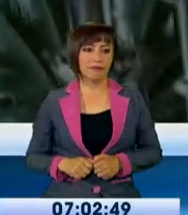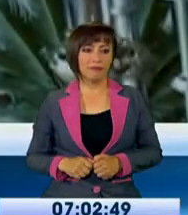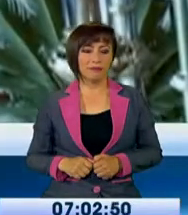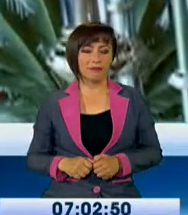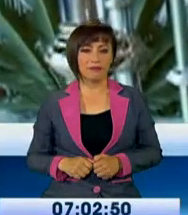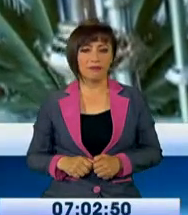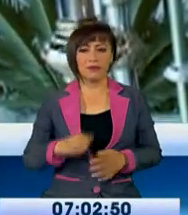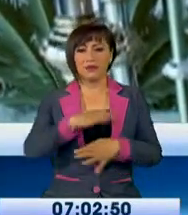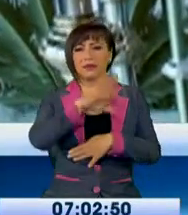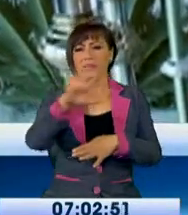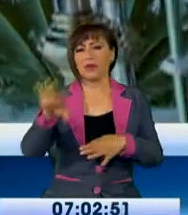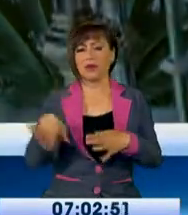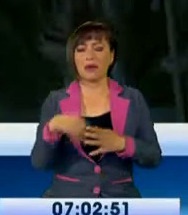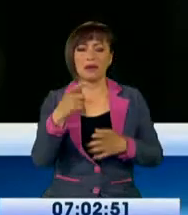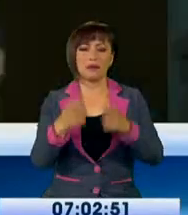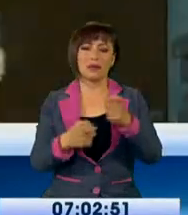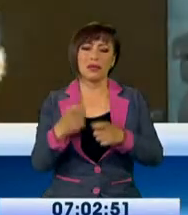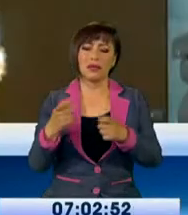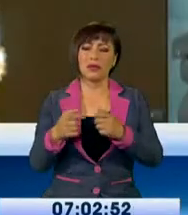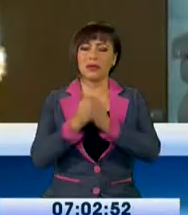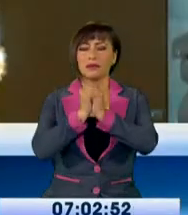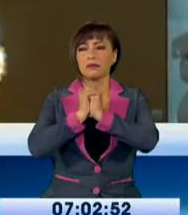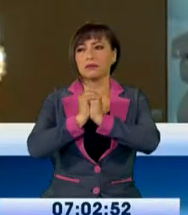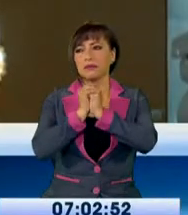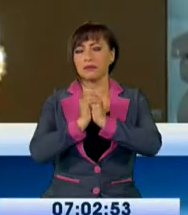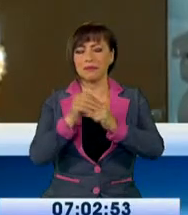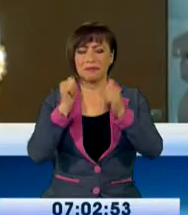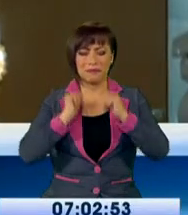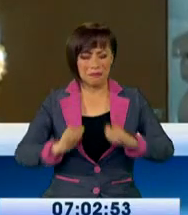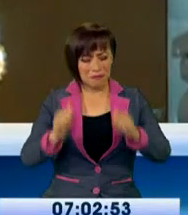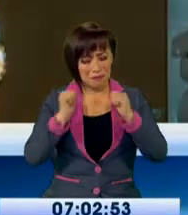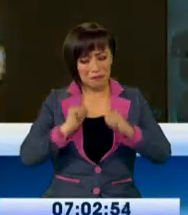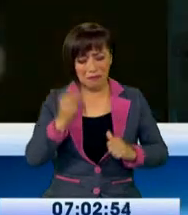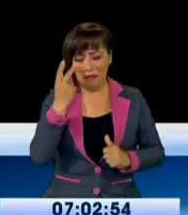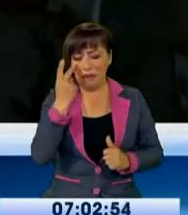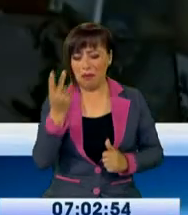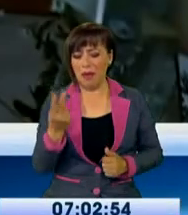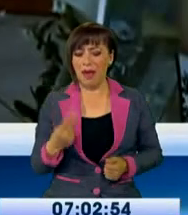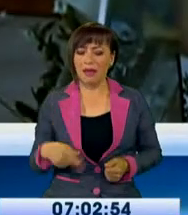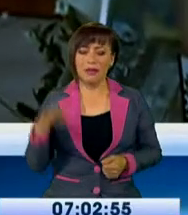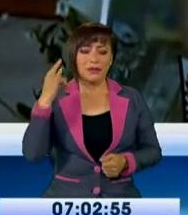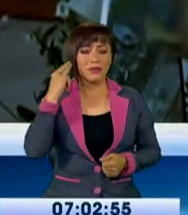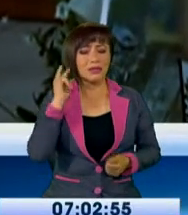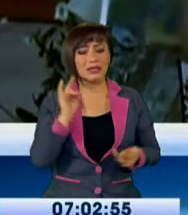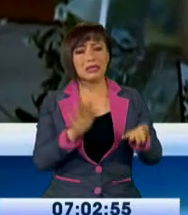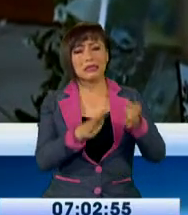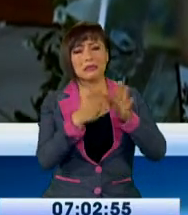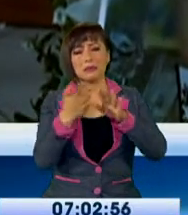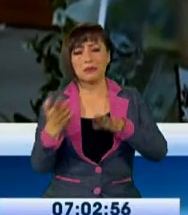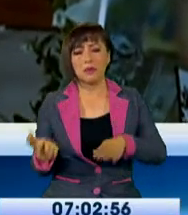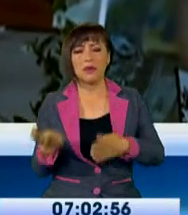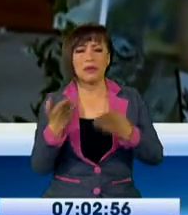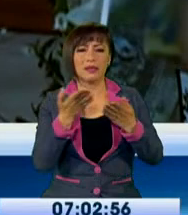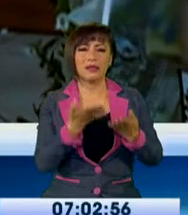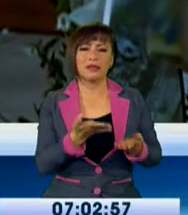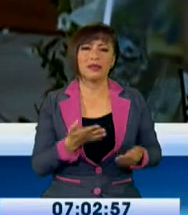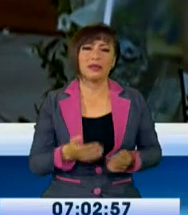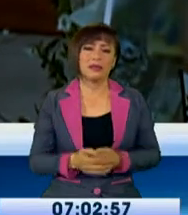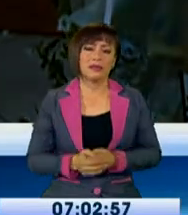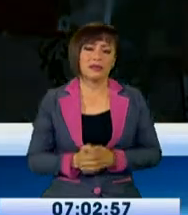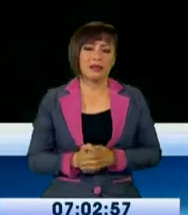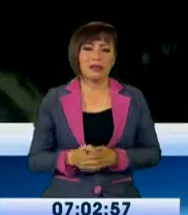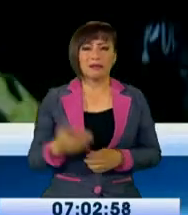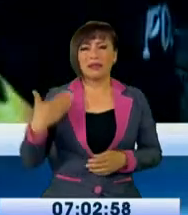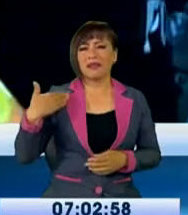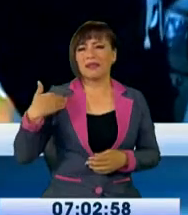Sumidos en el dolor y buscando refugio en oraciones, acompañan el pequeño féretro color blanco que representa la inocencia de tierna criatura de apenas